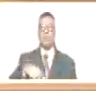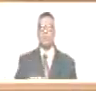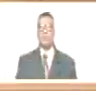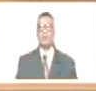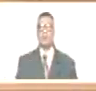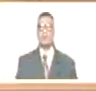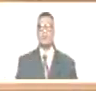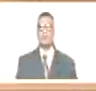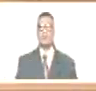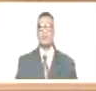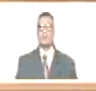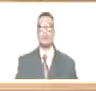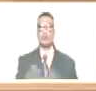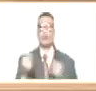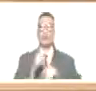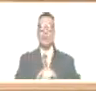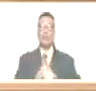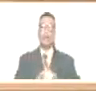desde tiempos centenarios,